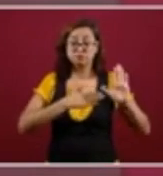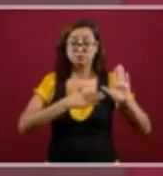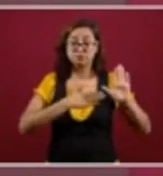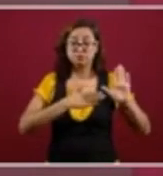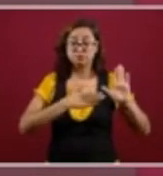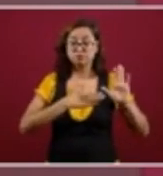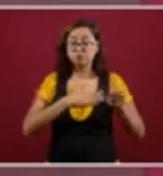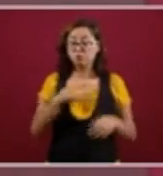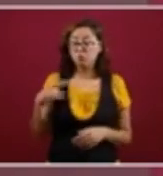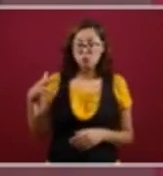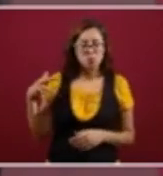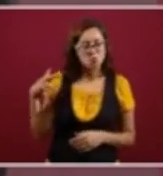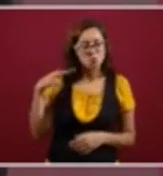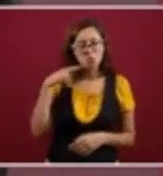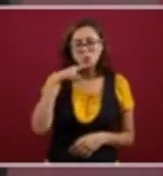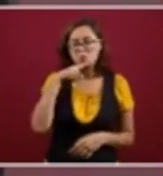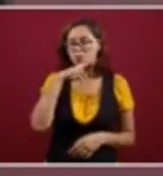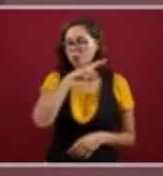tener pronto,